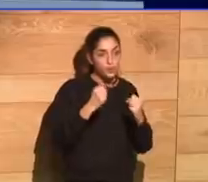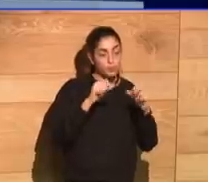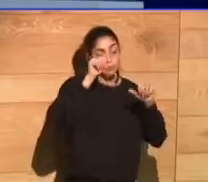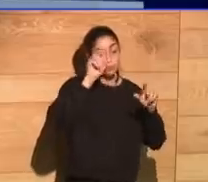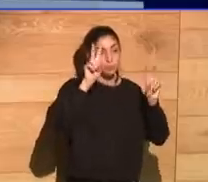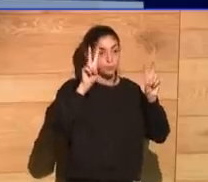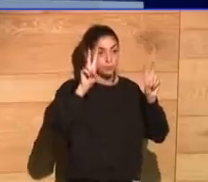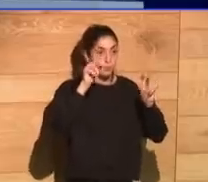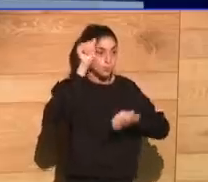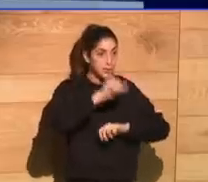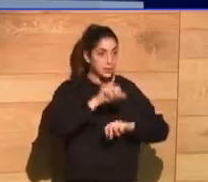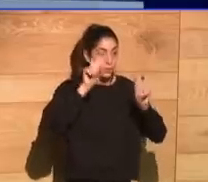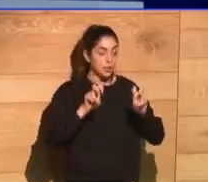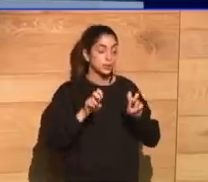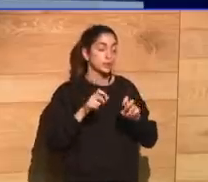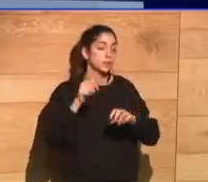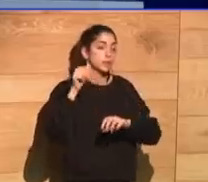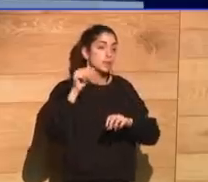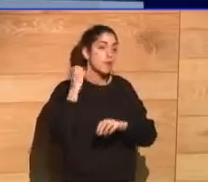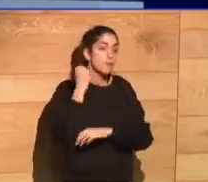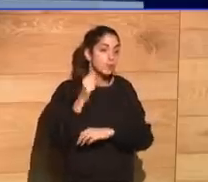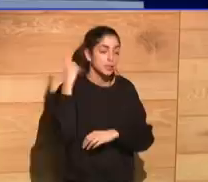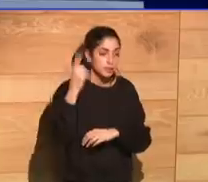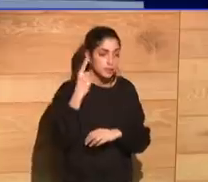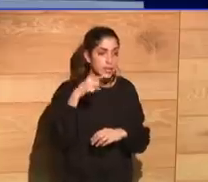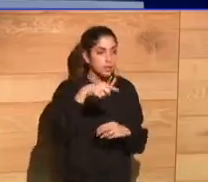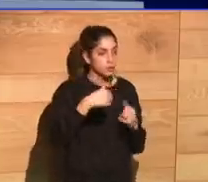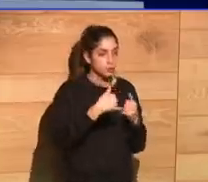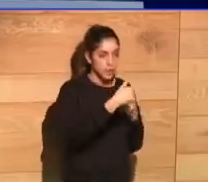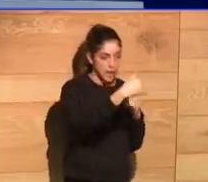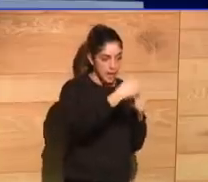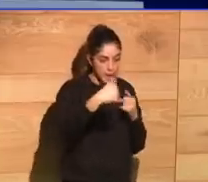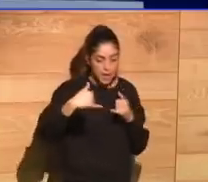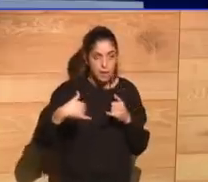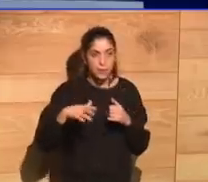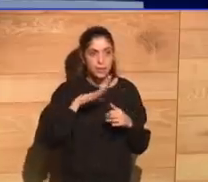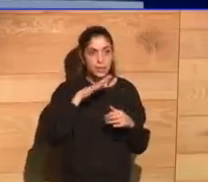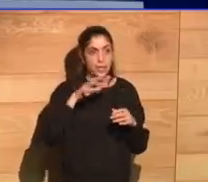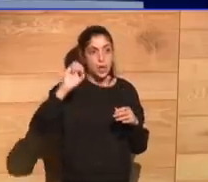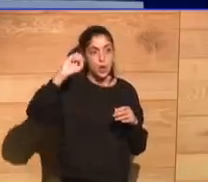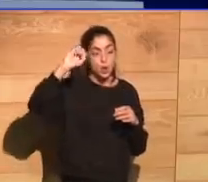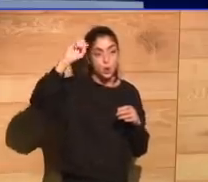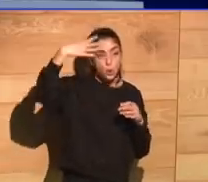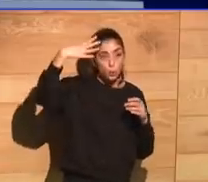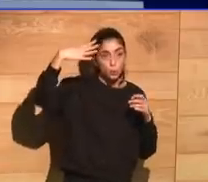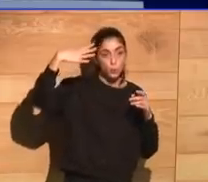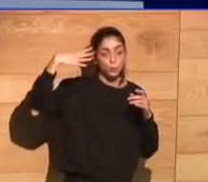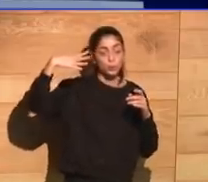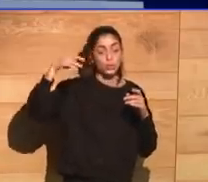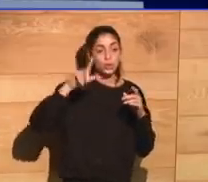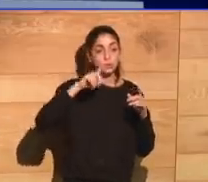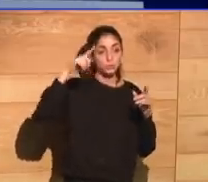de hielo prismáticos en ese lugar, y esos son cables. Y lo notas en cómo incide la luz en él y cómo pasa por zonas de luz y zonas